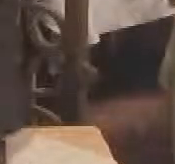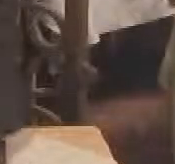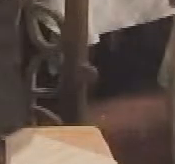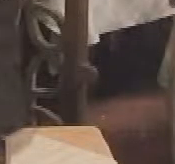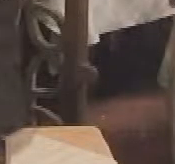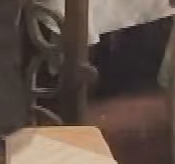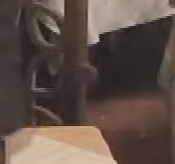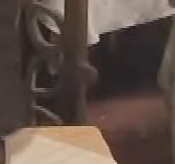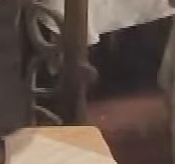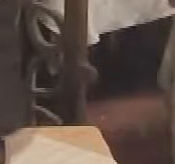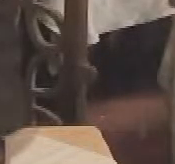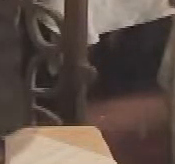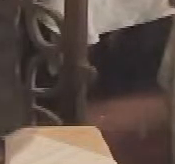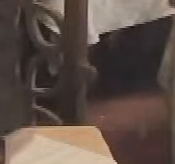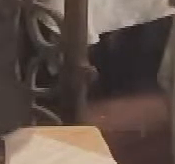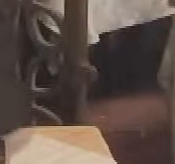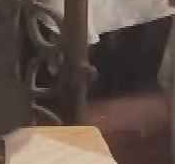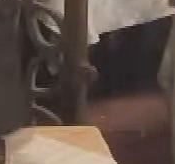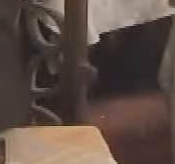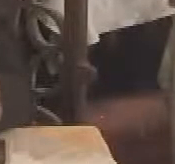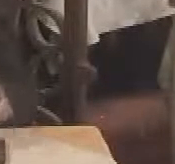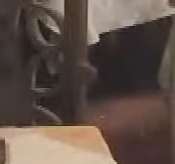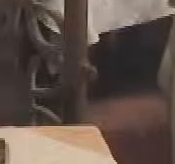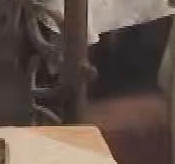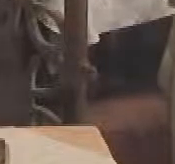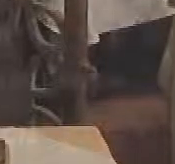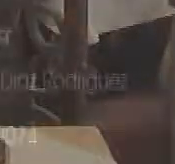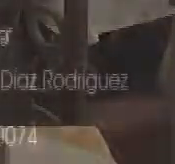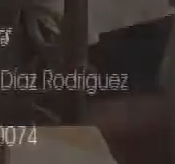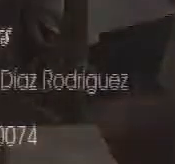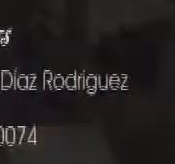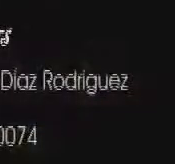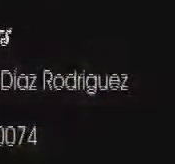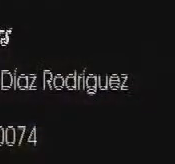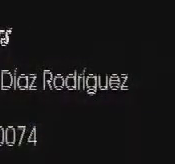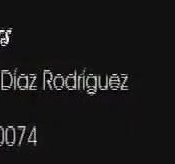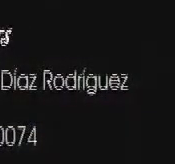Flor de las terrazas. Tu centro gastronómico en Santa Mónica.